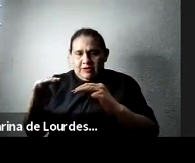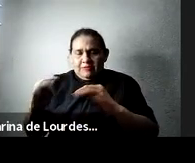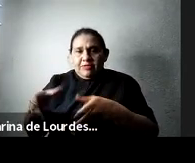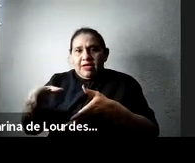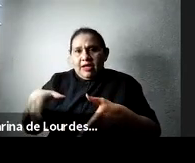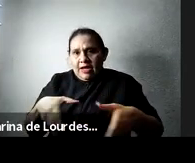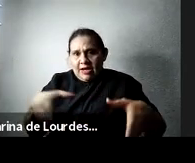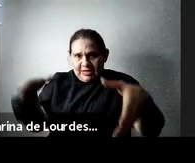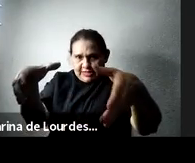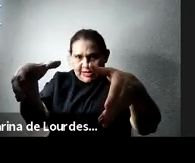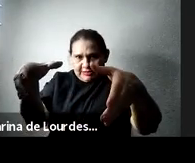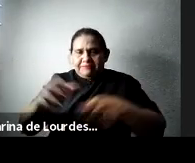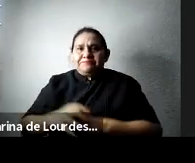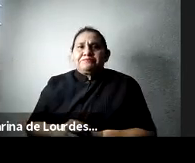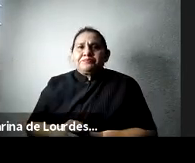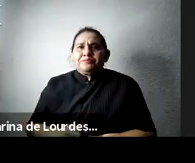calles. La siguiente.